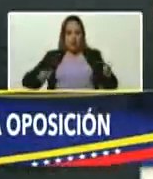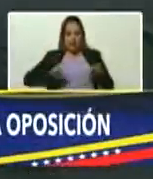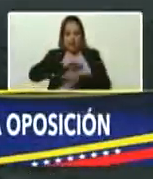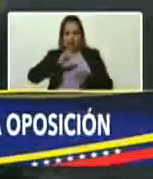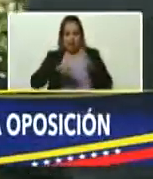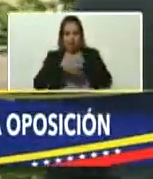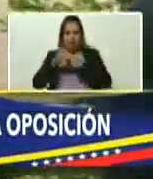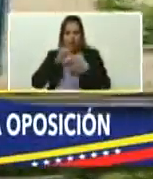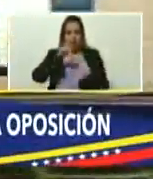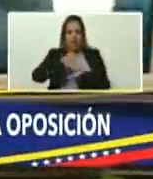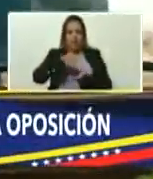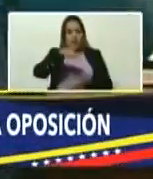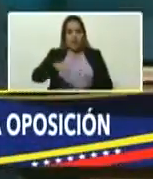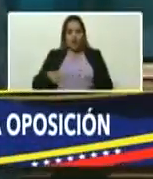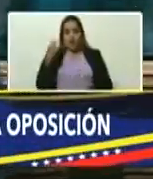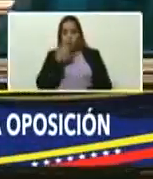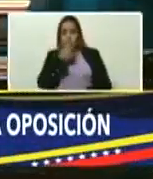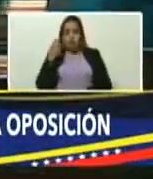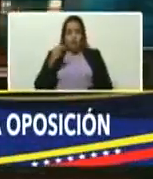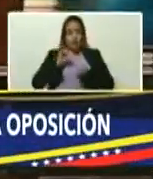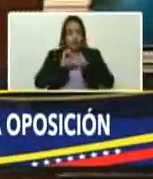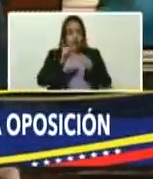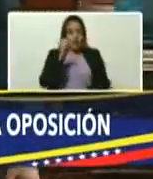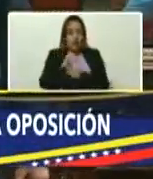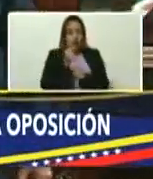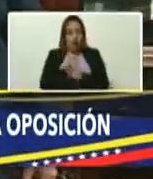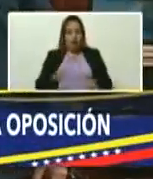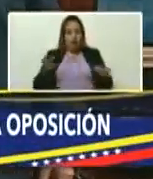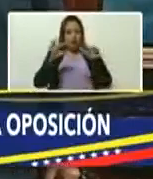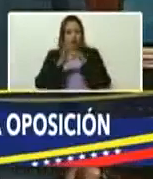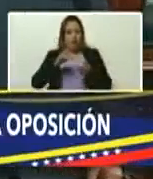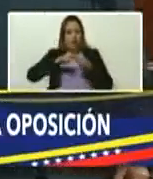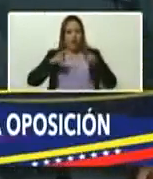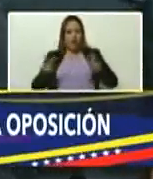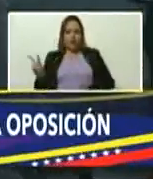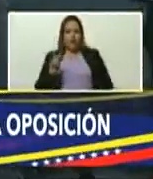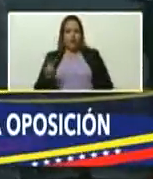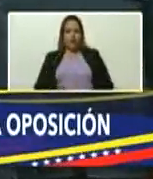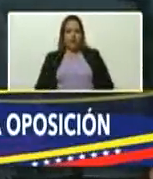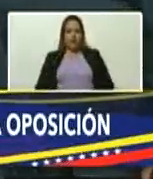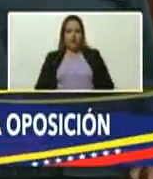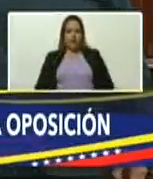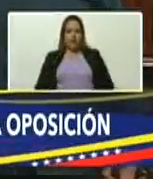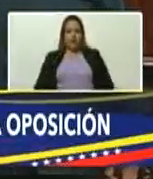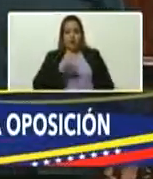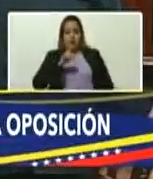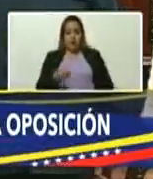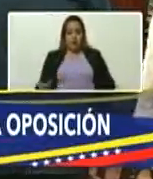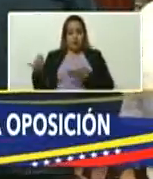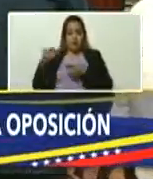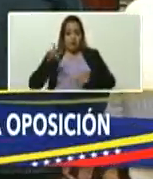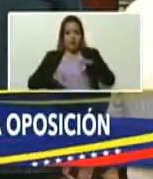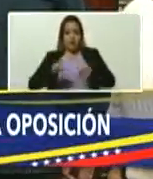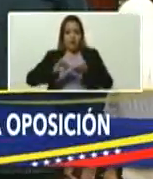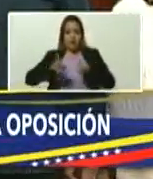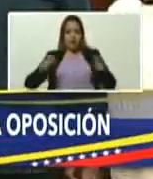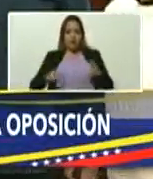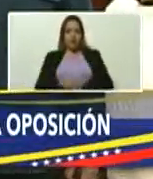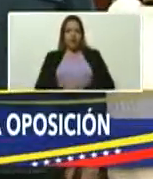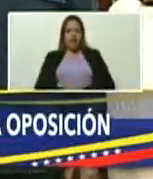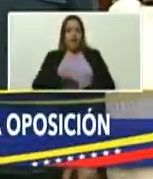ese compromiso de seguir trabajando juntos por la paz en Venezuela. Hace lo propio con Bernabé Gutiérrez, secretario general de